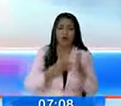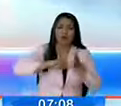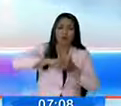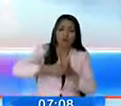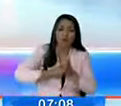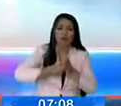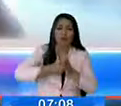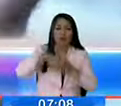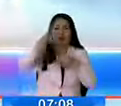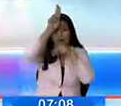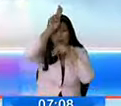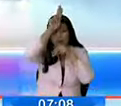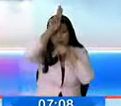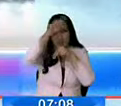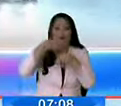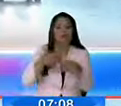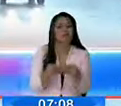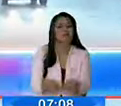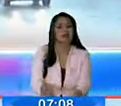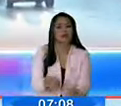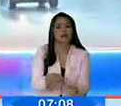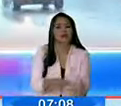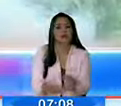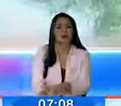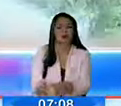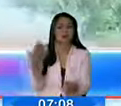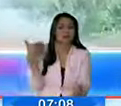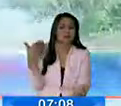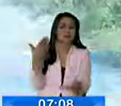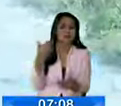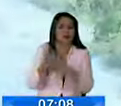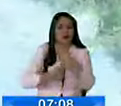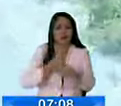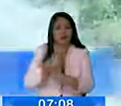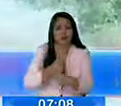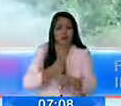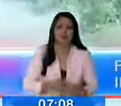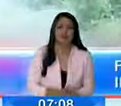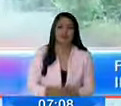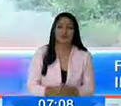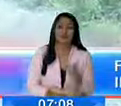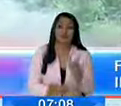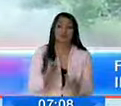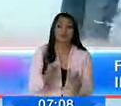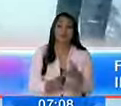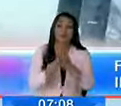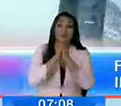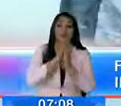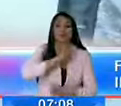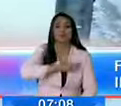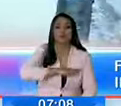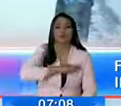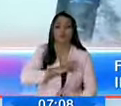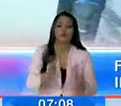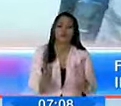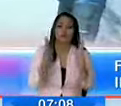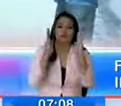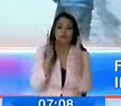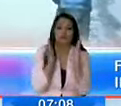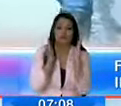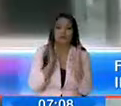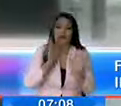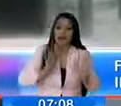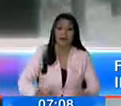conejos, esos. Y hemos perdido eso de años. La gente clama por atención municipal, argumentando que cada vez que